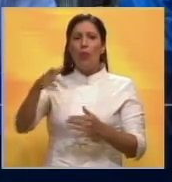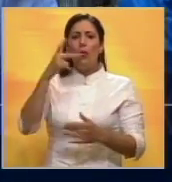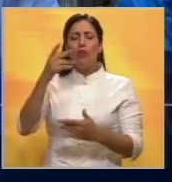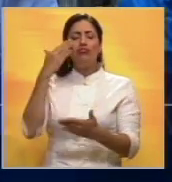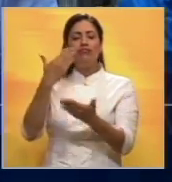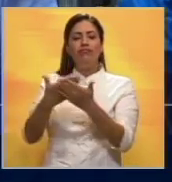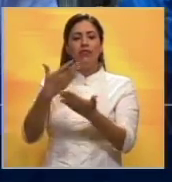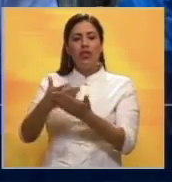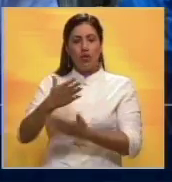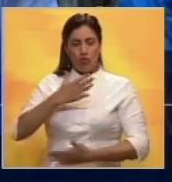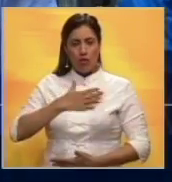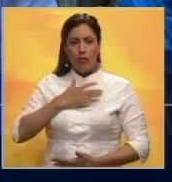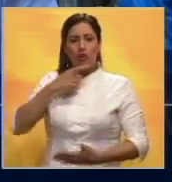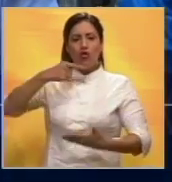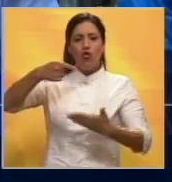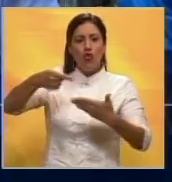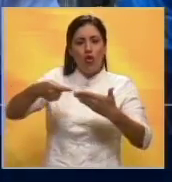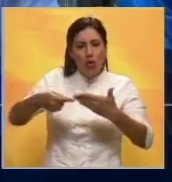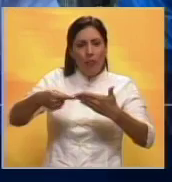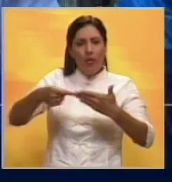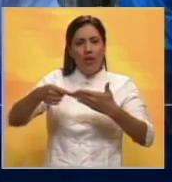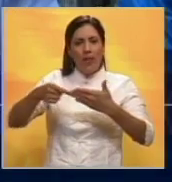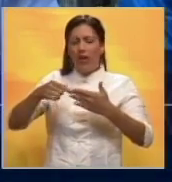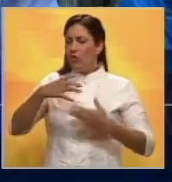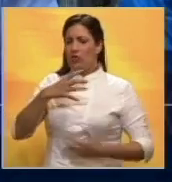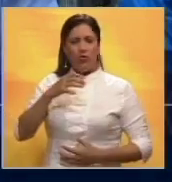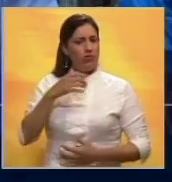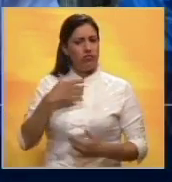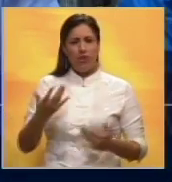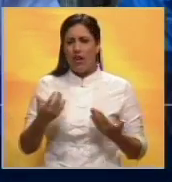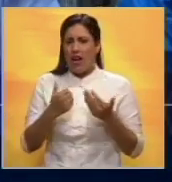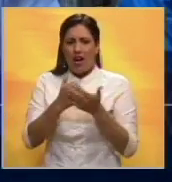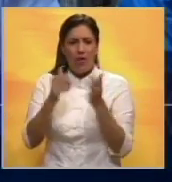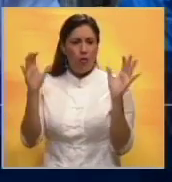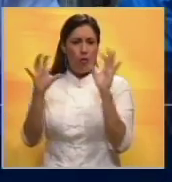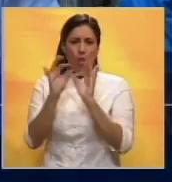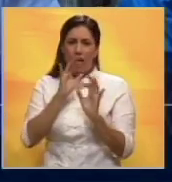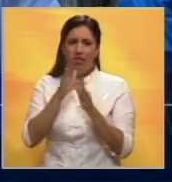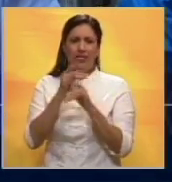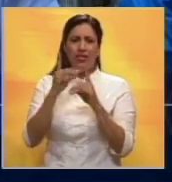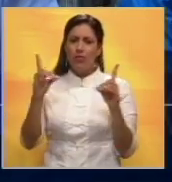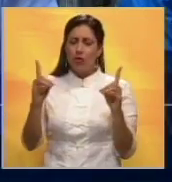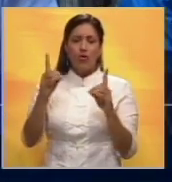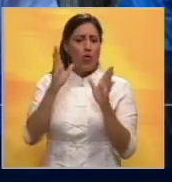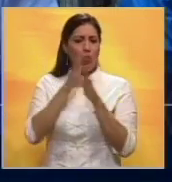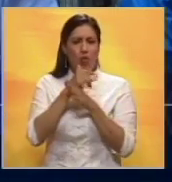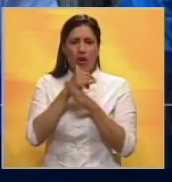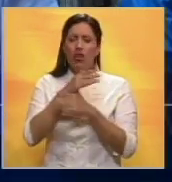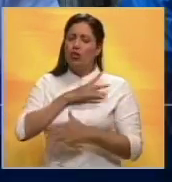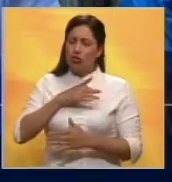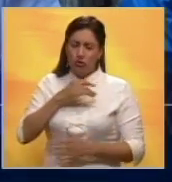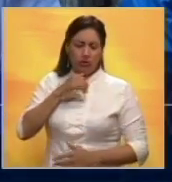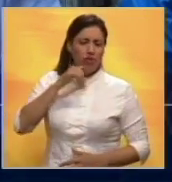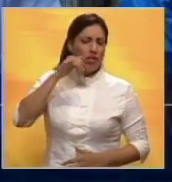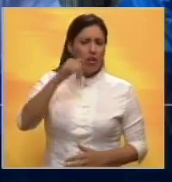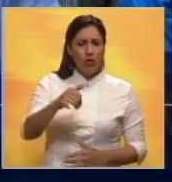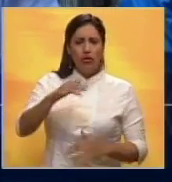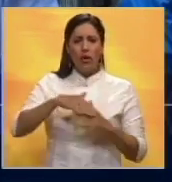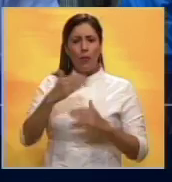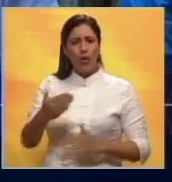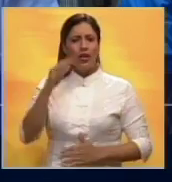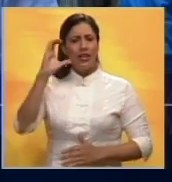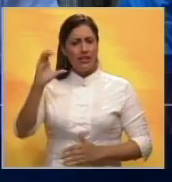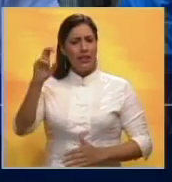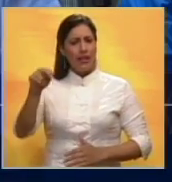validen su nómina de adherentes no beneficia a la democracia nos pronunciamos porque el Consejo